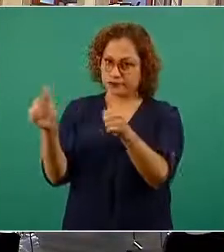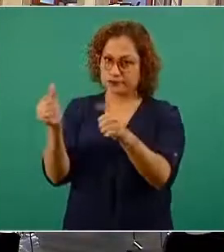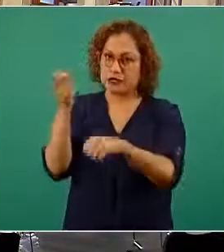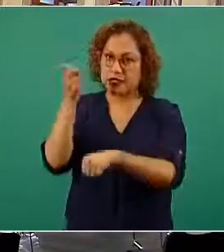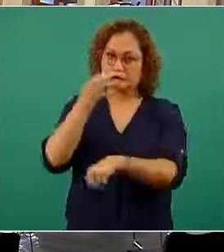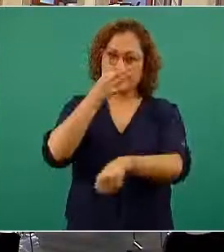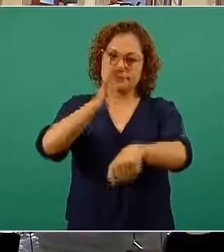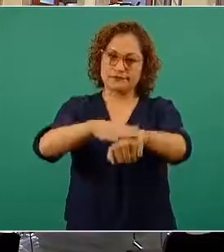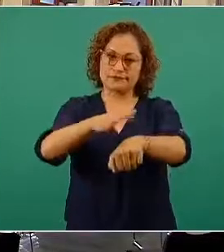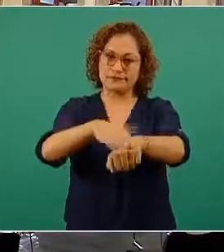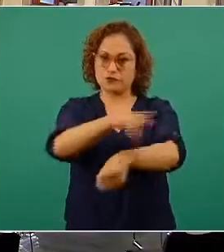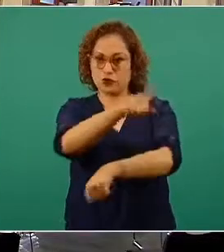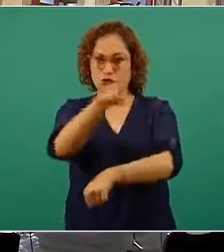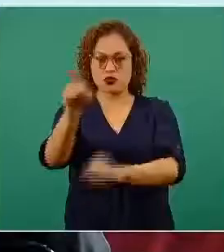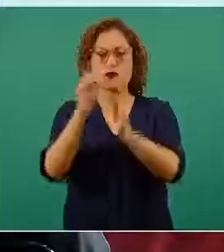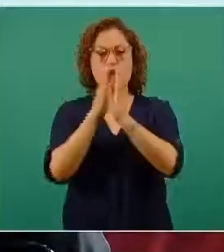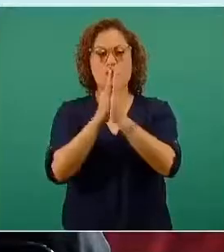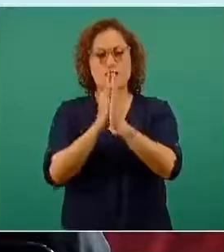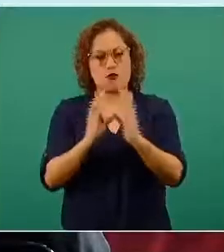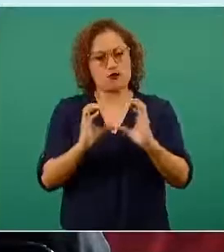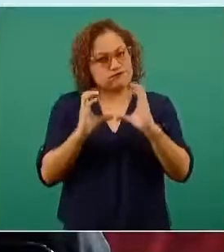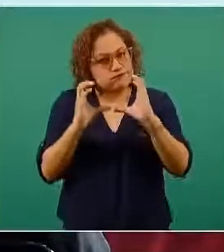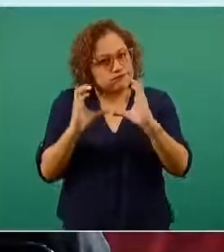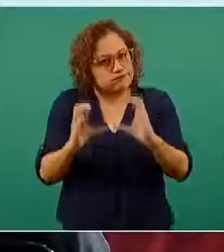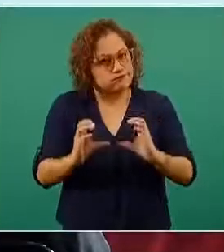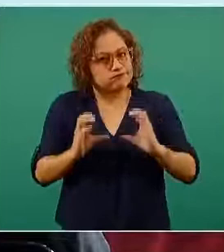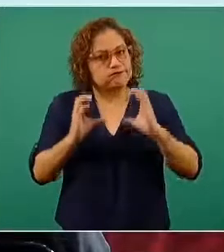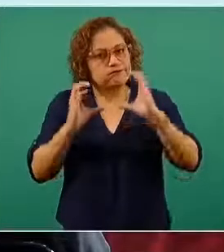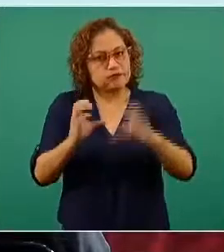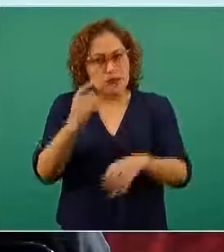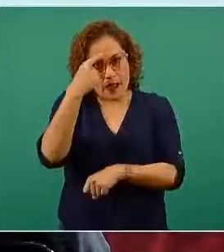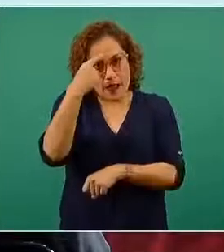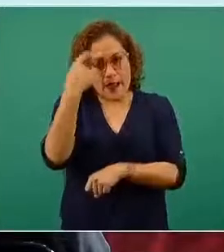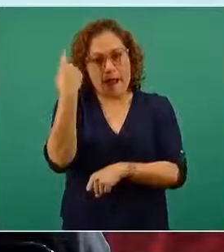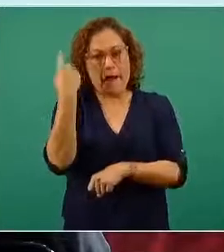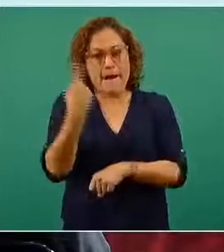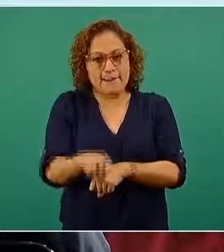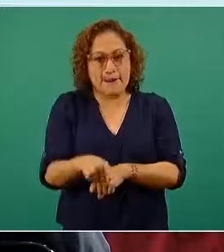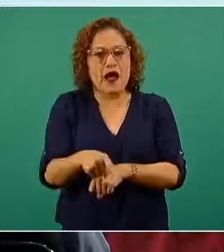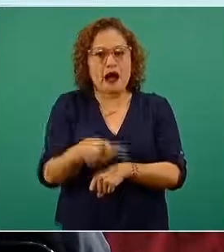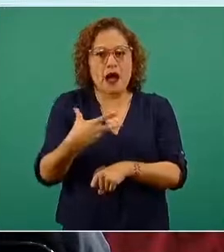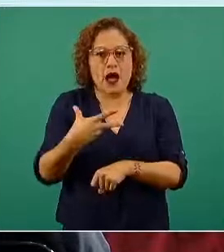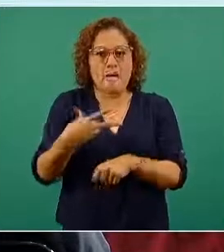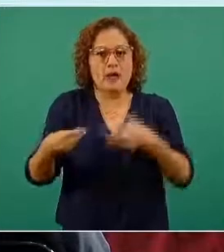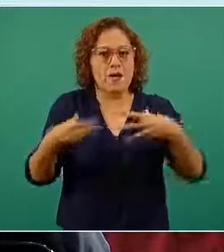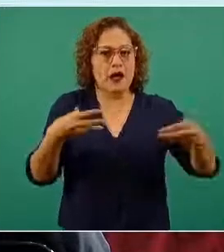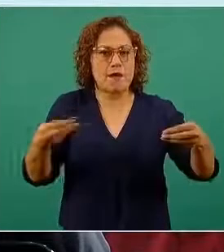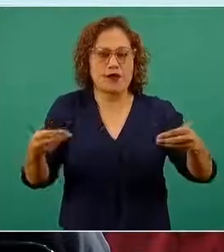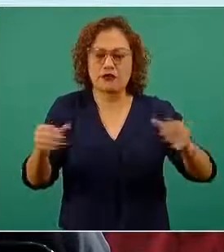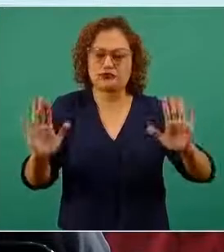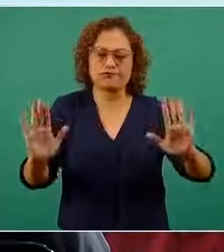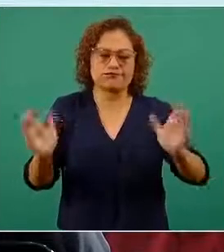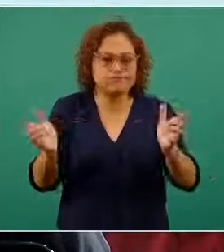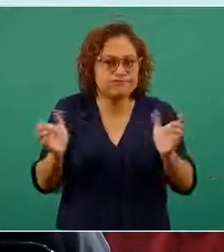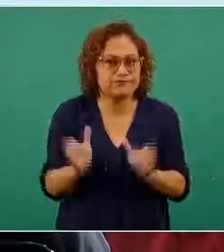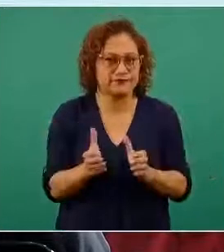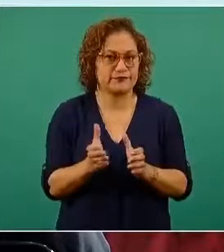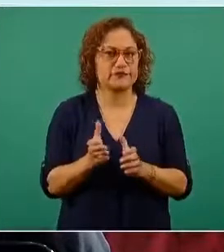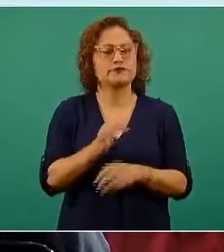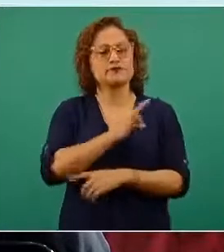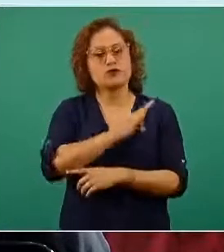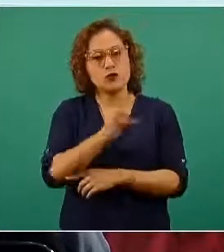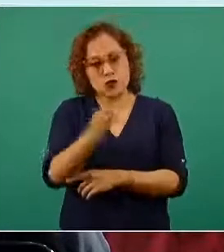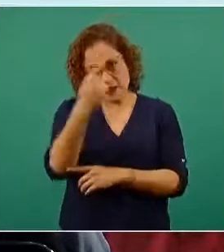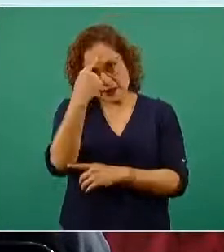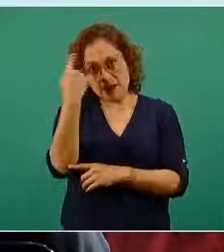mucha prudencia para que logremos retrasar todo lo posible si llegara a